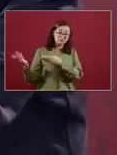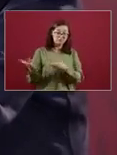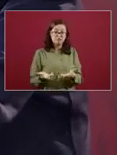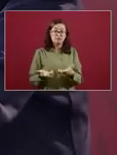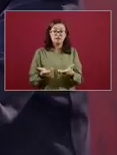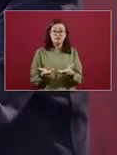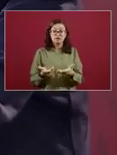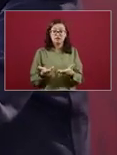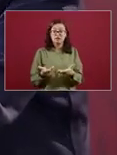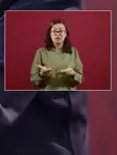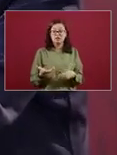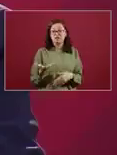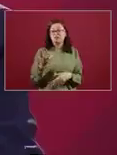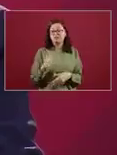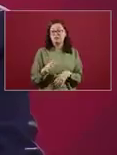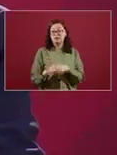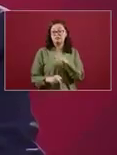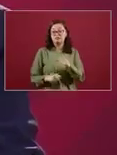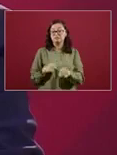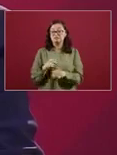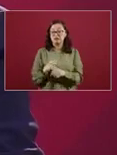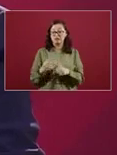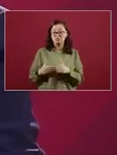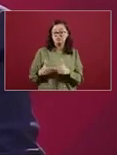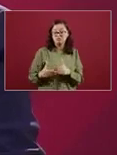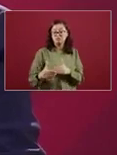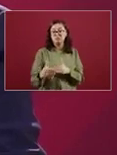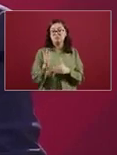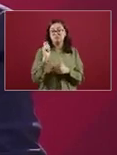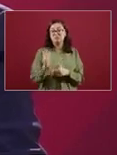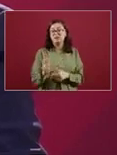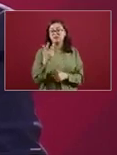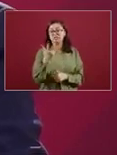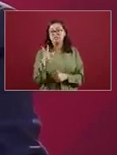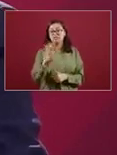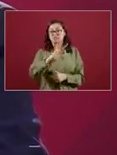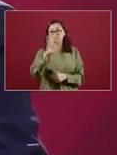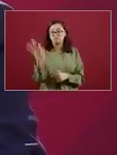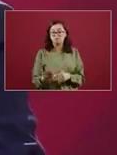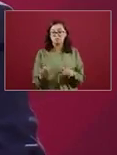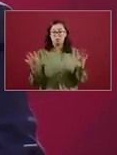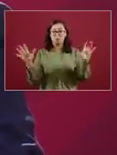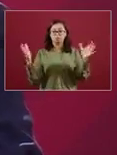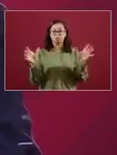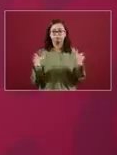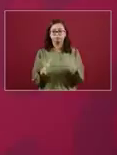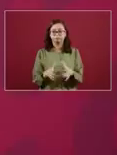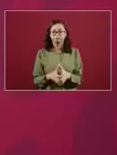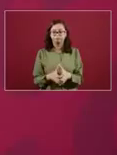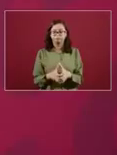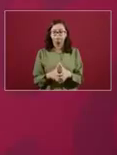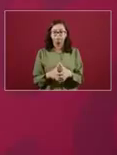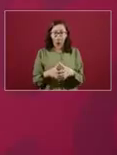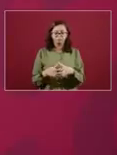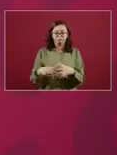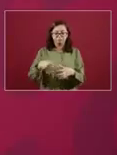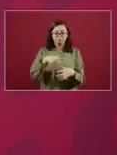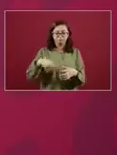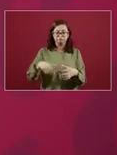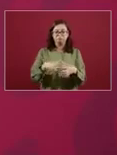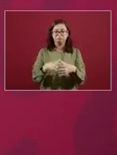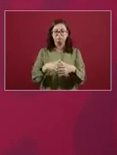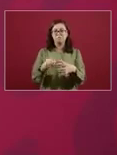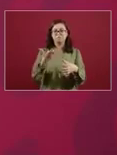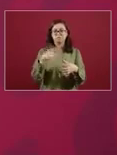la palabra diezmo viene de eso, es el 10%. Había quedado el 10% de la población que